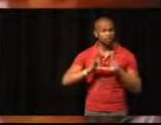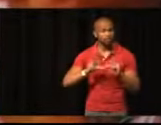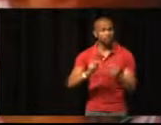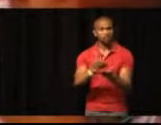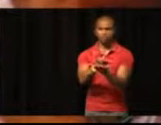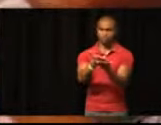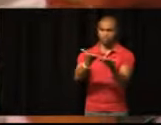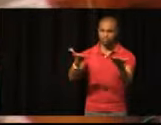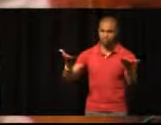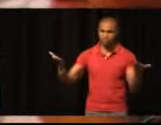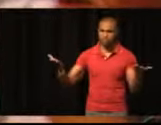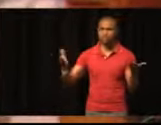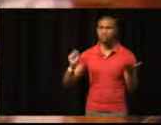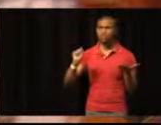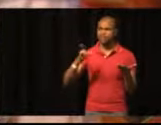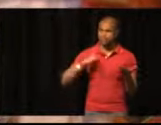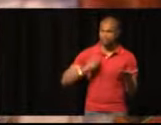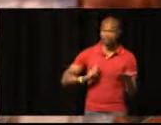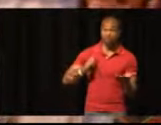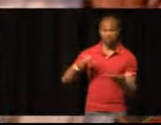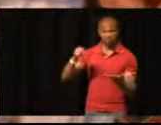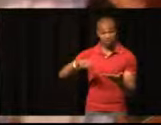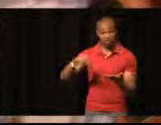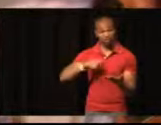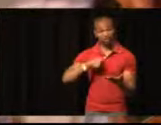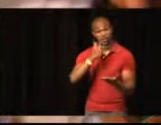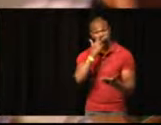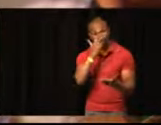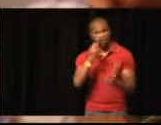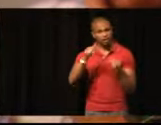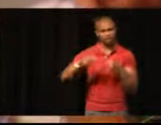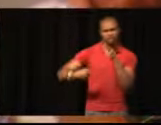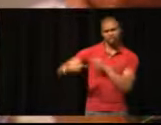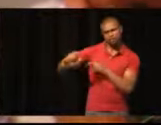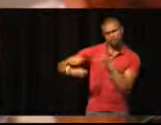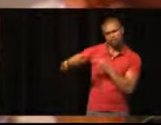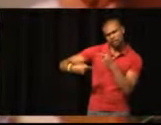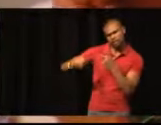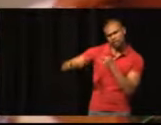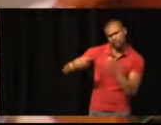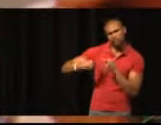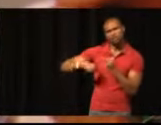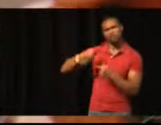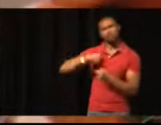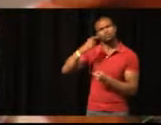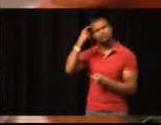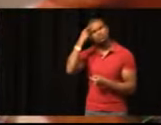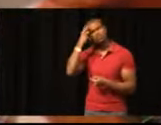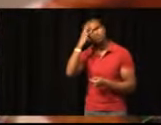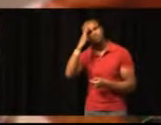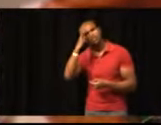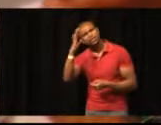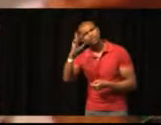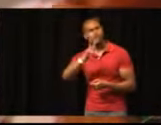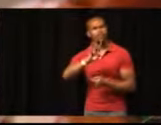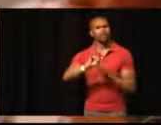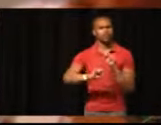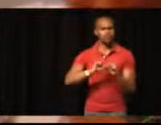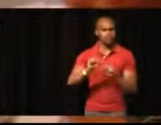todos ustedes que se encuentran aquí. Yo creo que esta discusión, esta reflexión